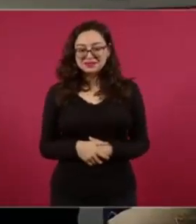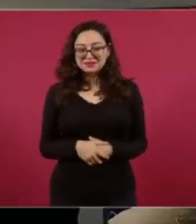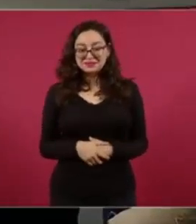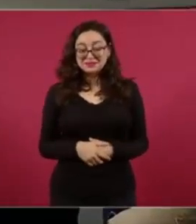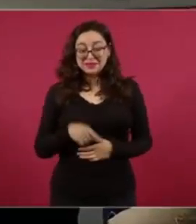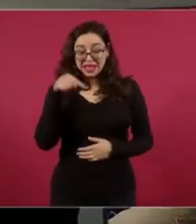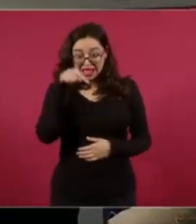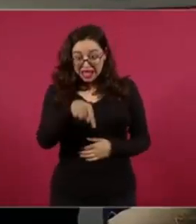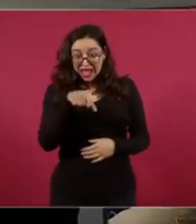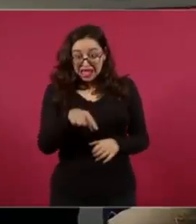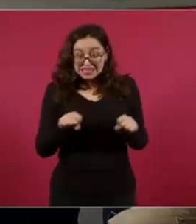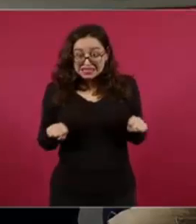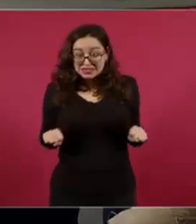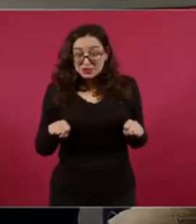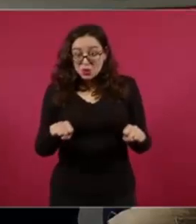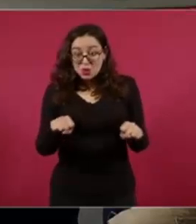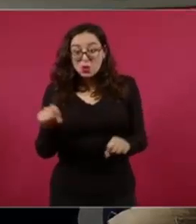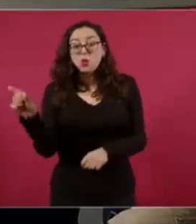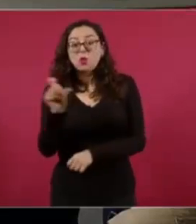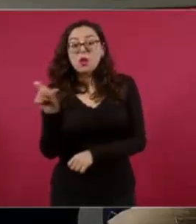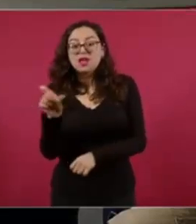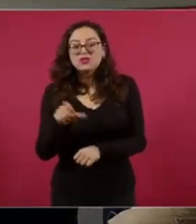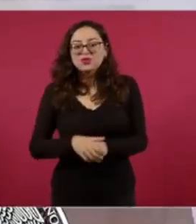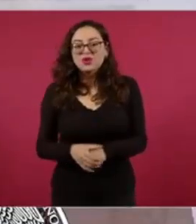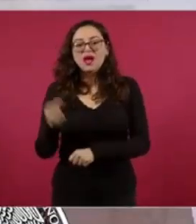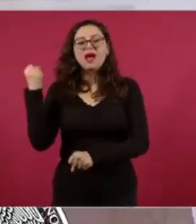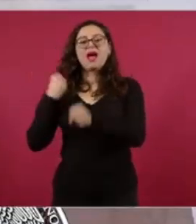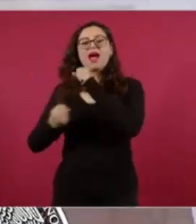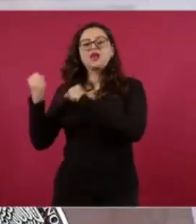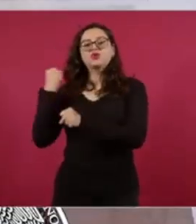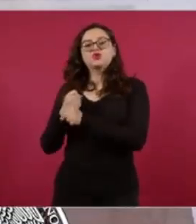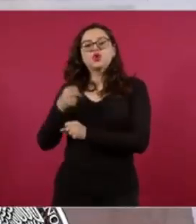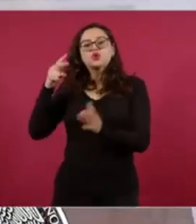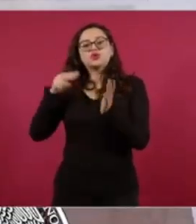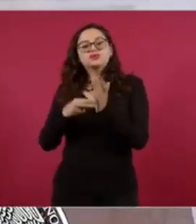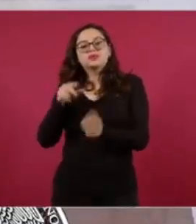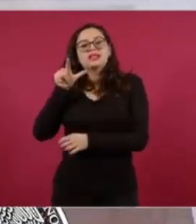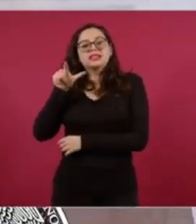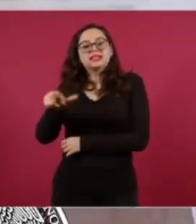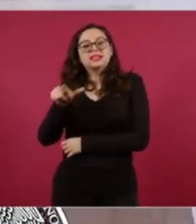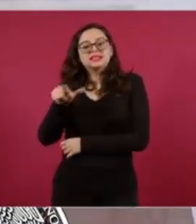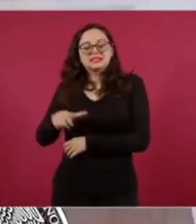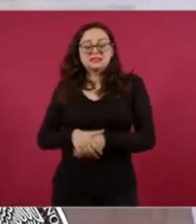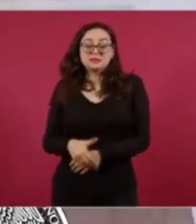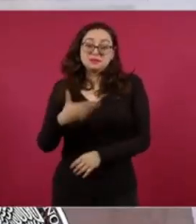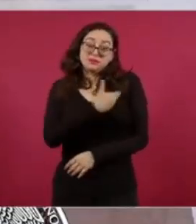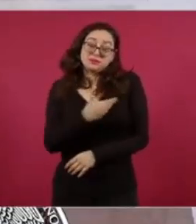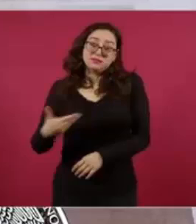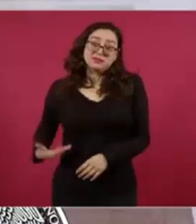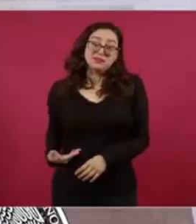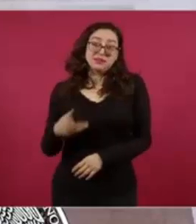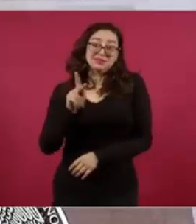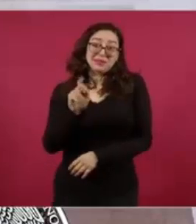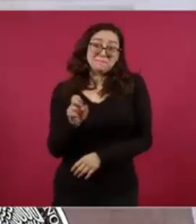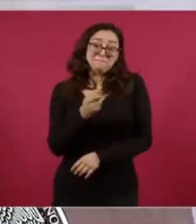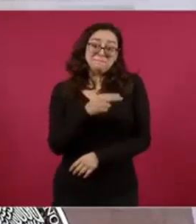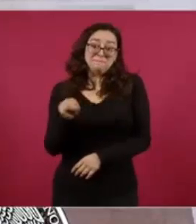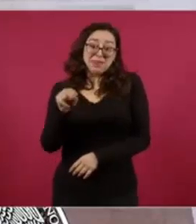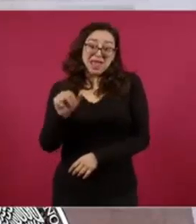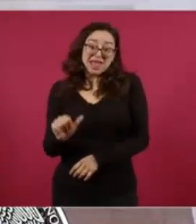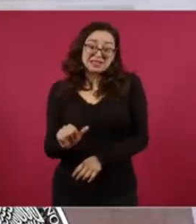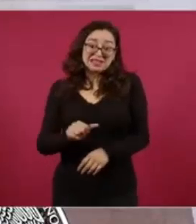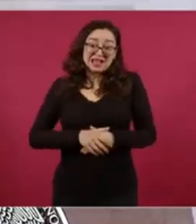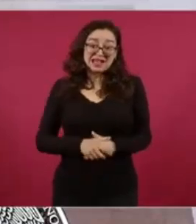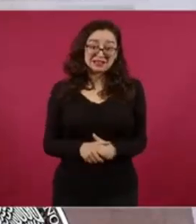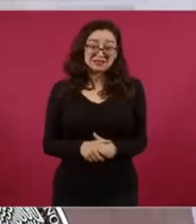administración, sucedió hace 7 años, en 2017, cuando gobernaba el licenciado Enrique Peña Nieto. Y se trata de un